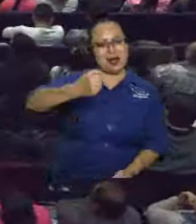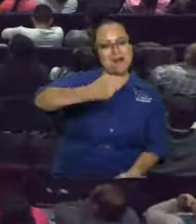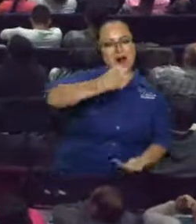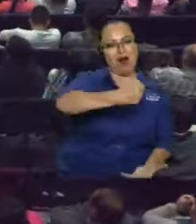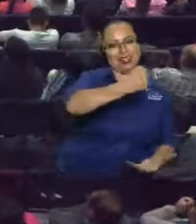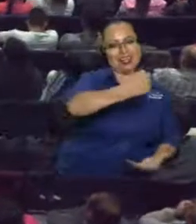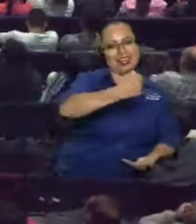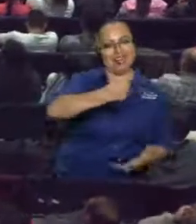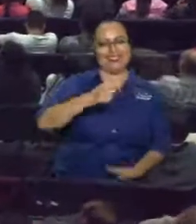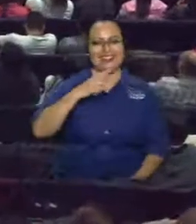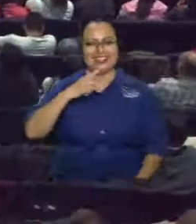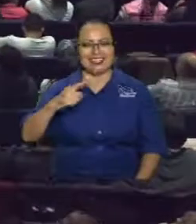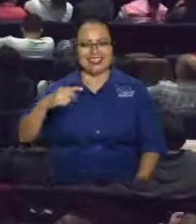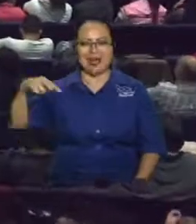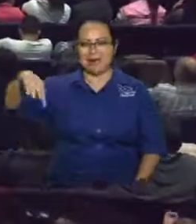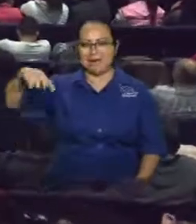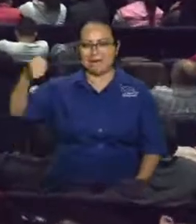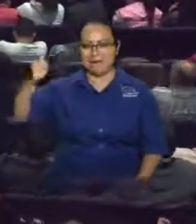decía, Francisca.